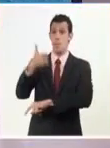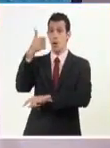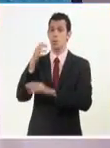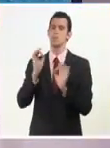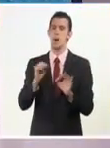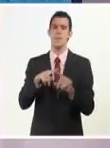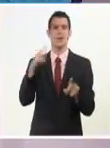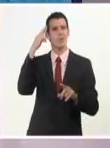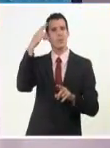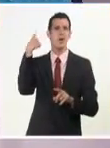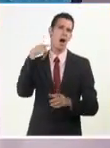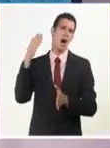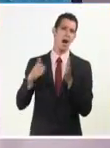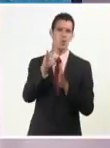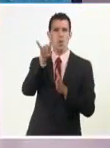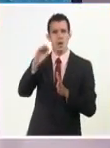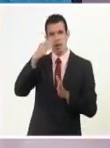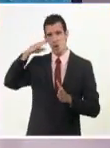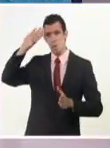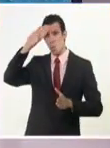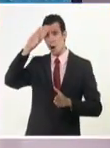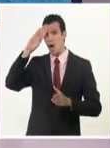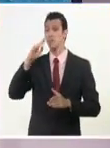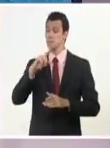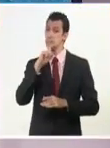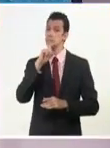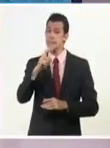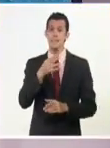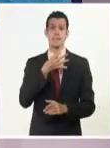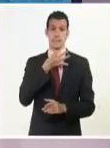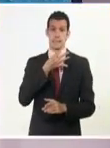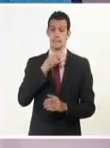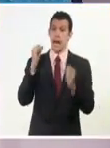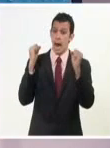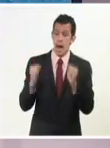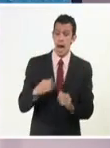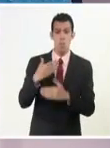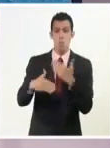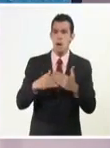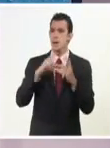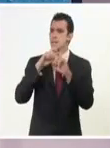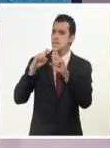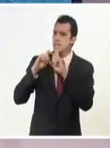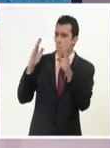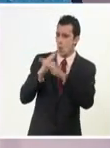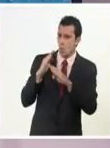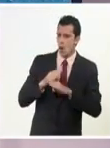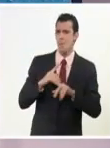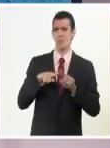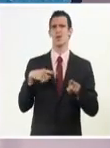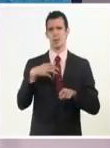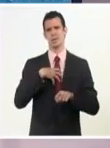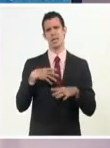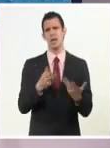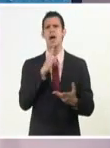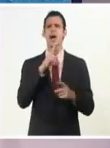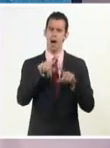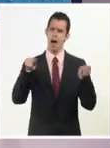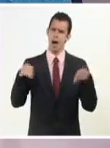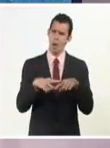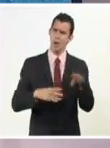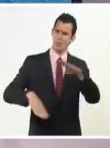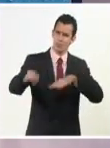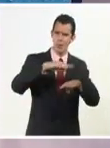años 90, donde a pesar de los serios problemas económicos de aquella época, teníamos piscinas y